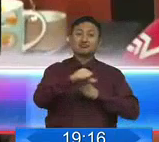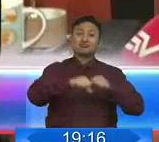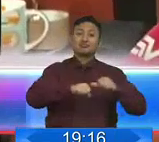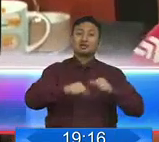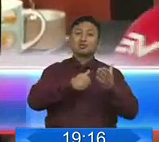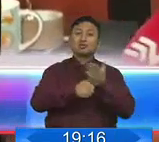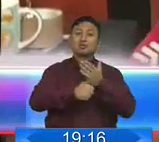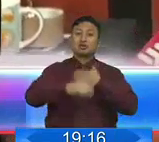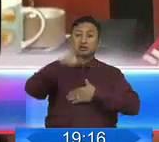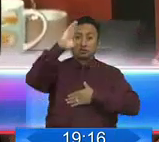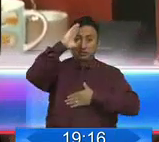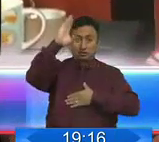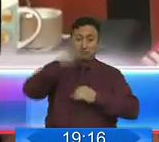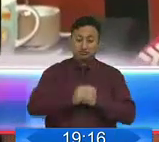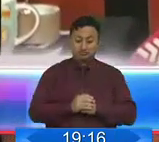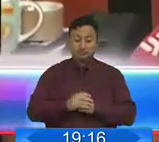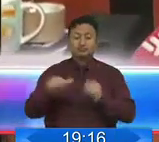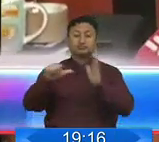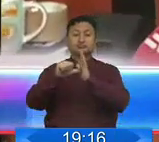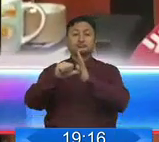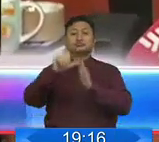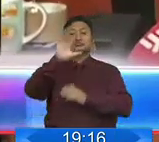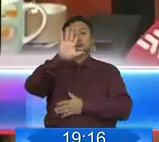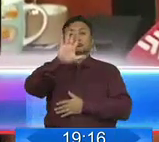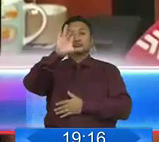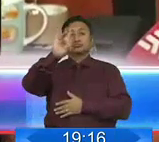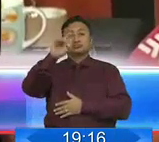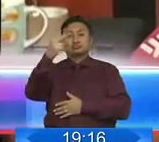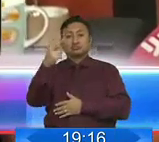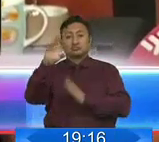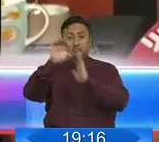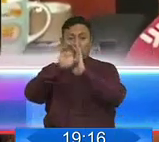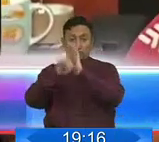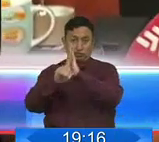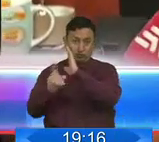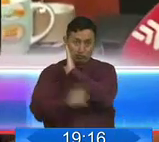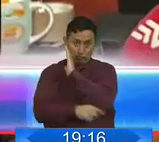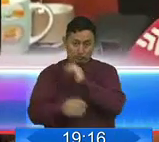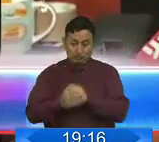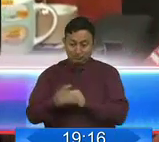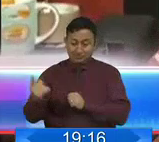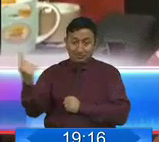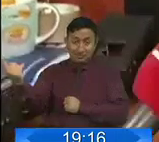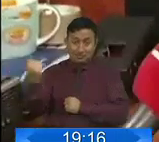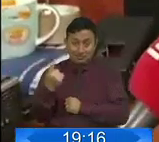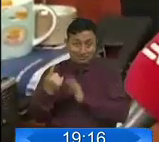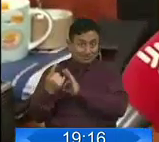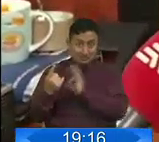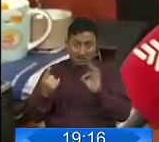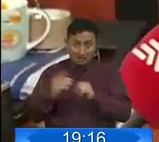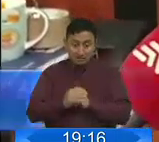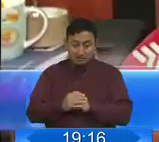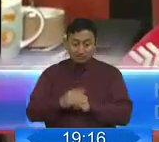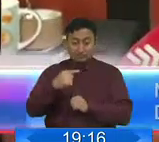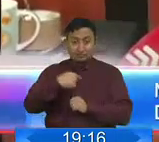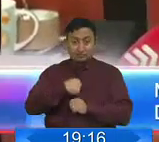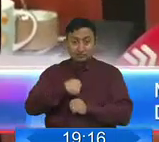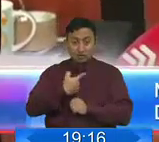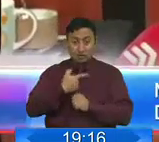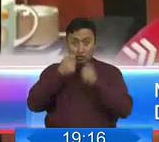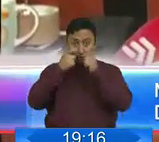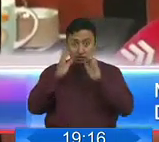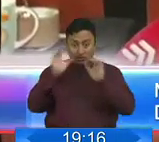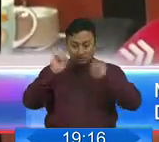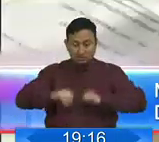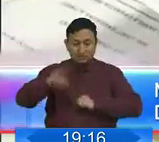En todo caso, el artículo 582 del Código Orgánico Integral Penal nos indica que en el caso de no comparecencia, como fiscalía requeriré el auxilio de la